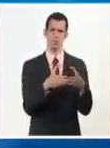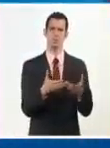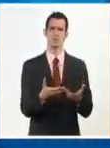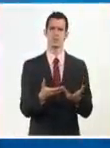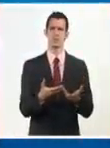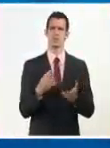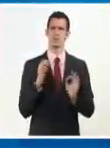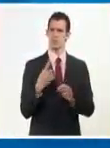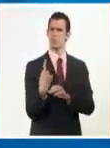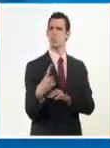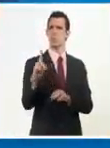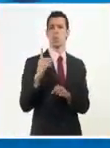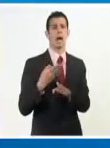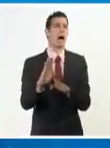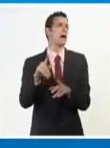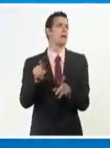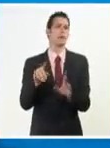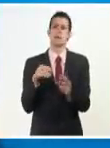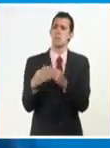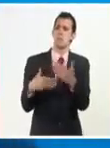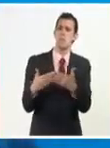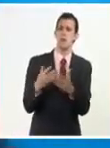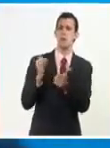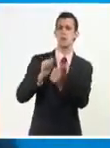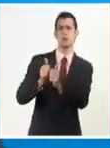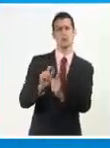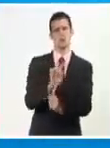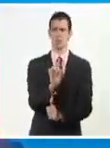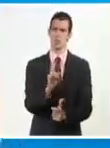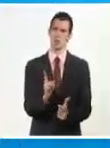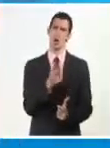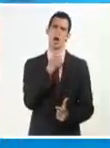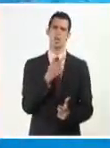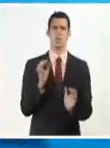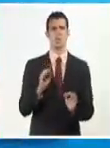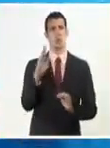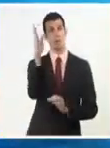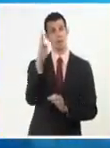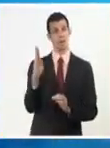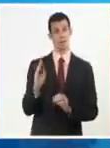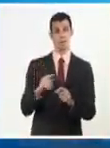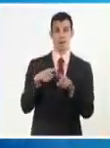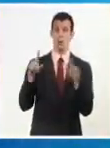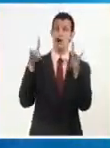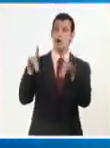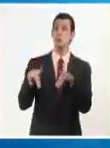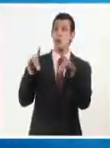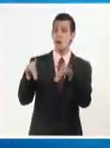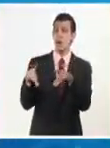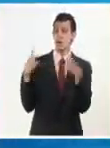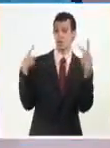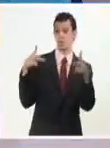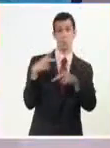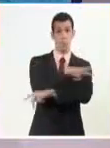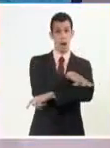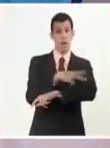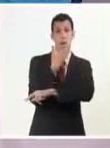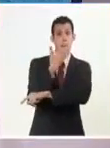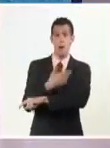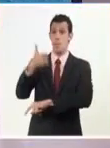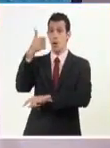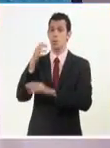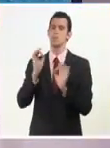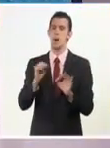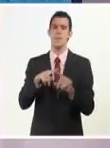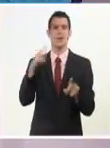Cuba nunca llegue a ser lo que es Brasil o Australia en este deporte, pero sí podemos ser lo que fue Cuba en los